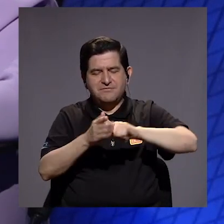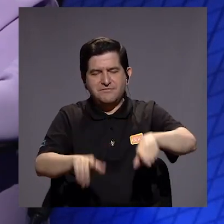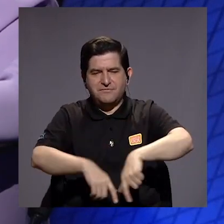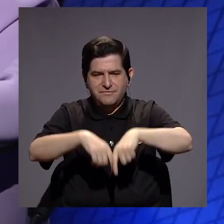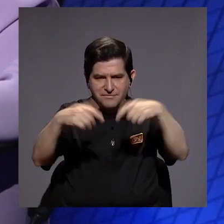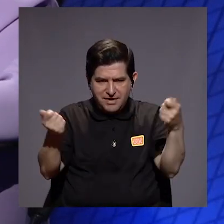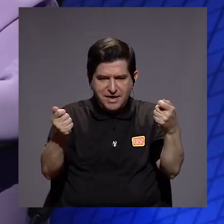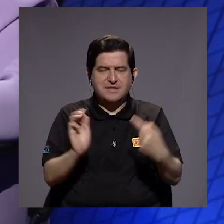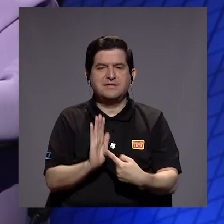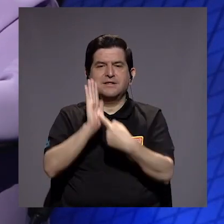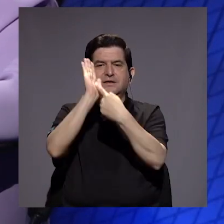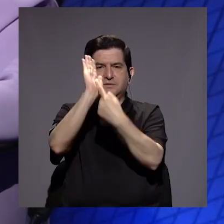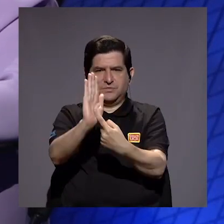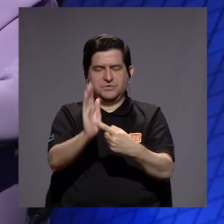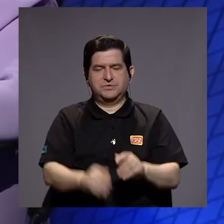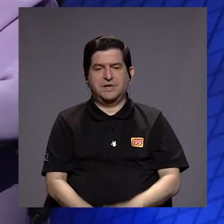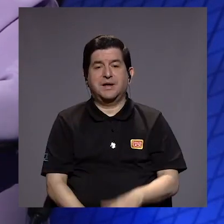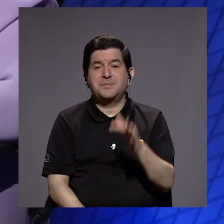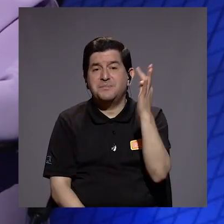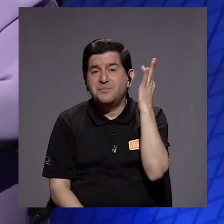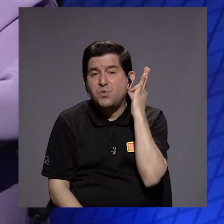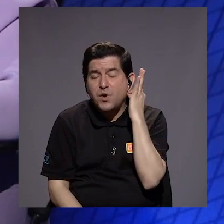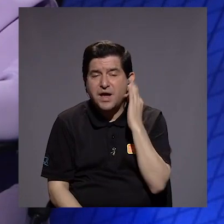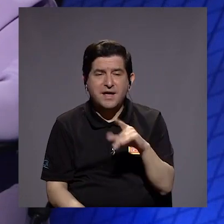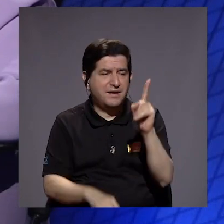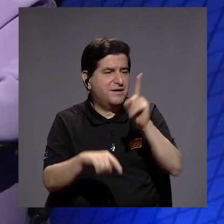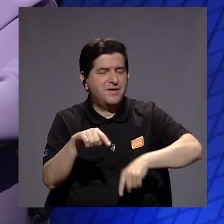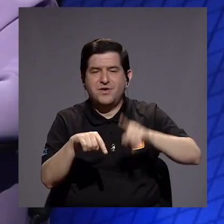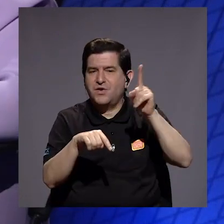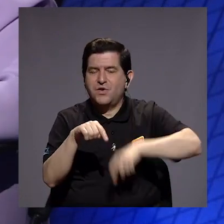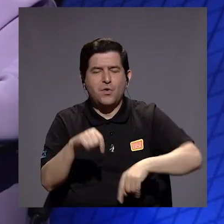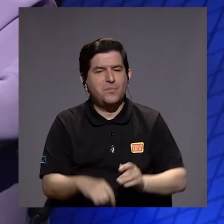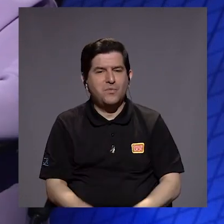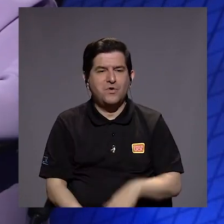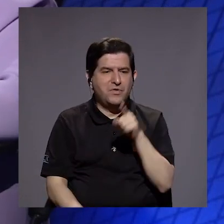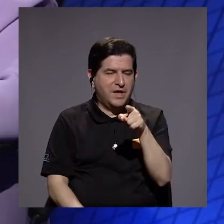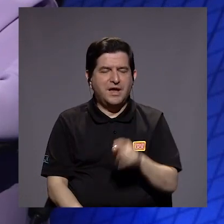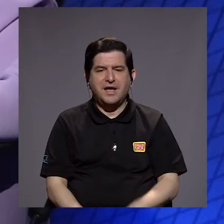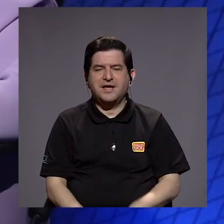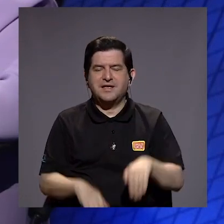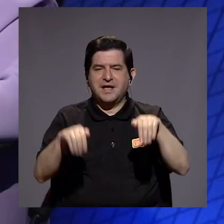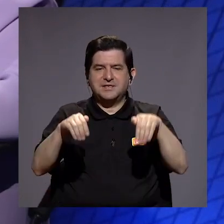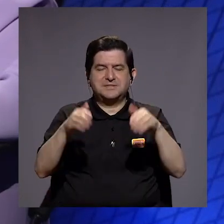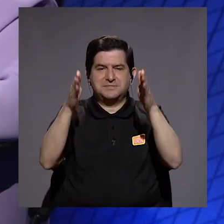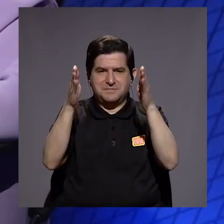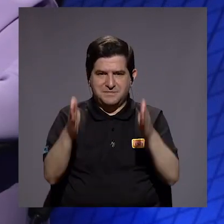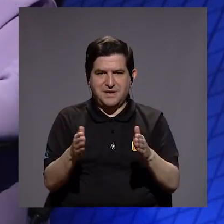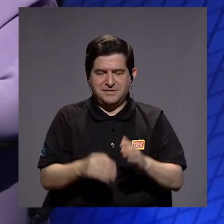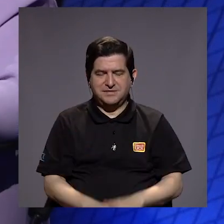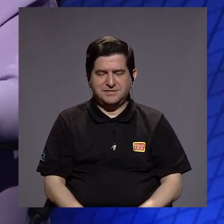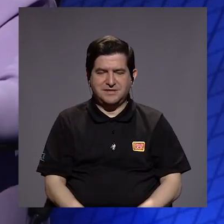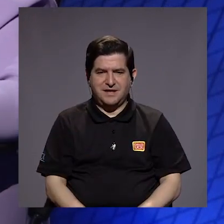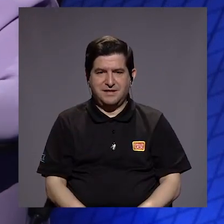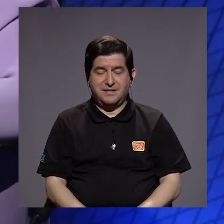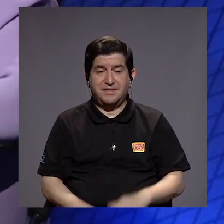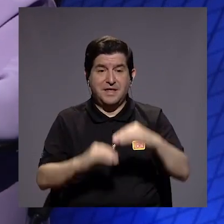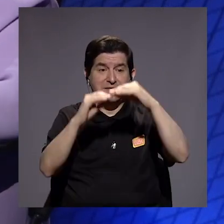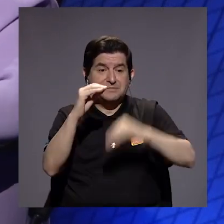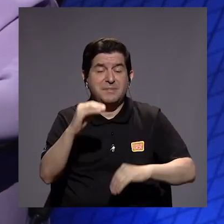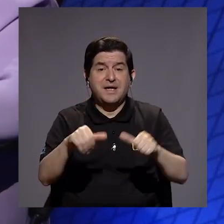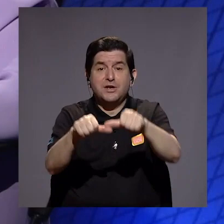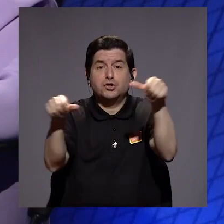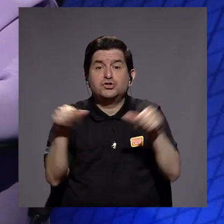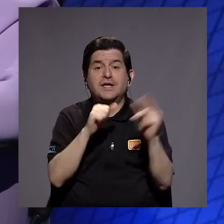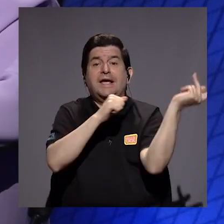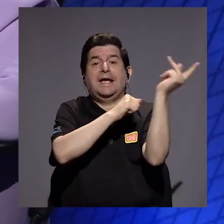periodísticos, señalaba que las mujeres no podían ejercer la magistratura o la judicatura, y menos